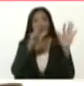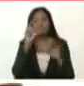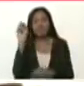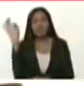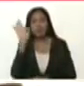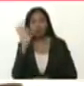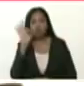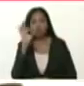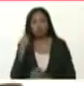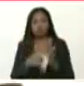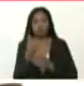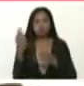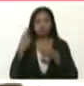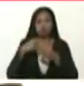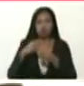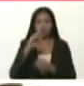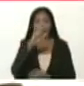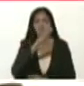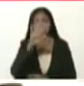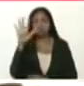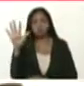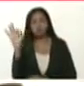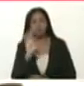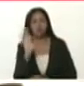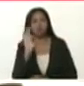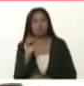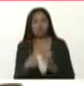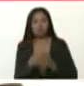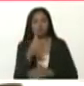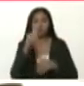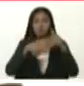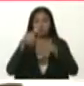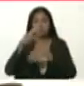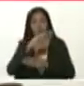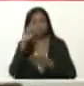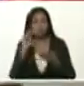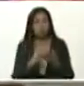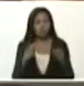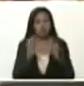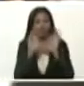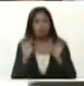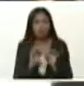80%, con el 55% de los votos nacionales.